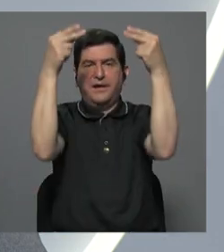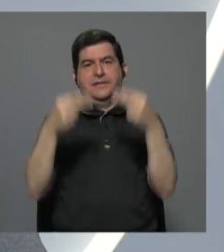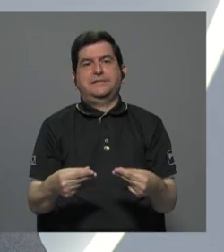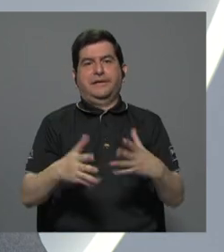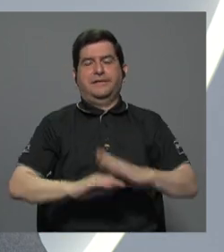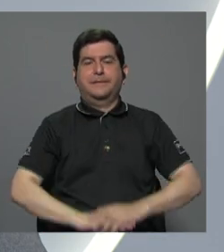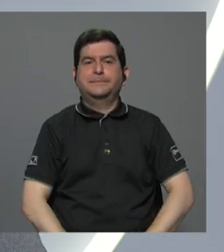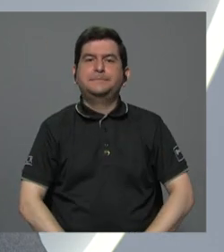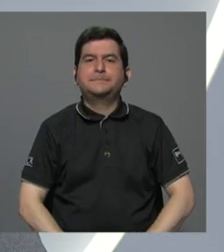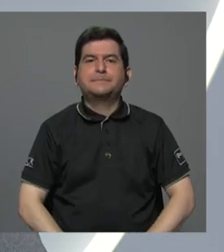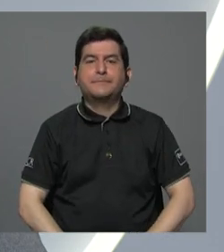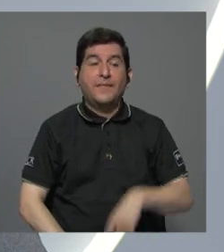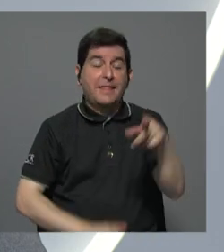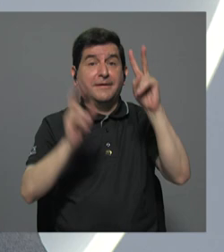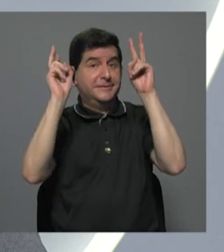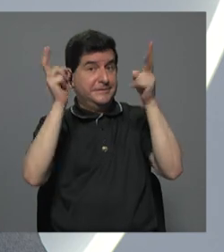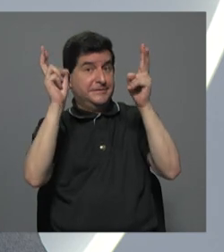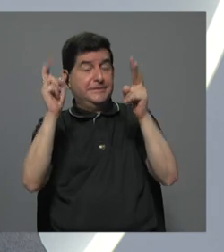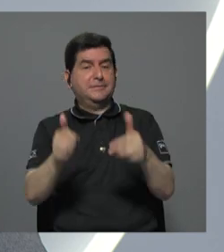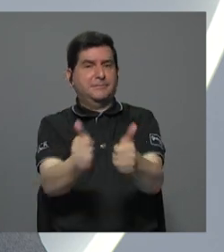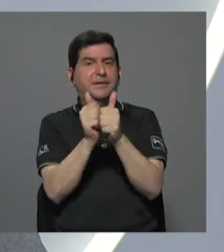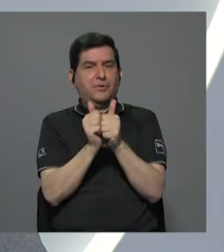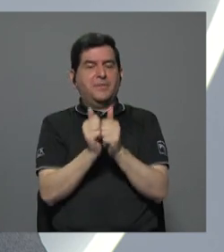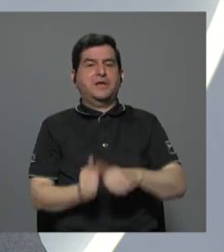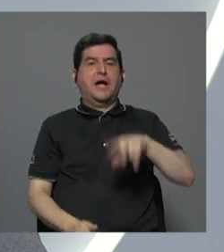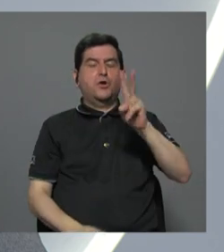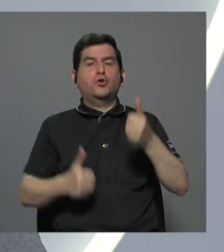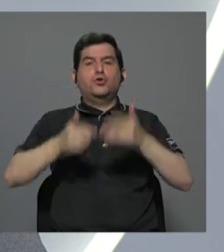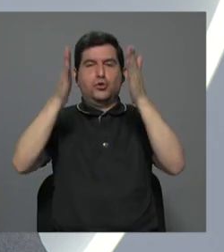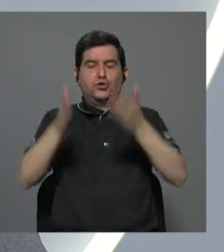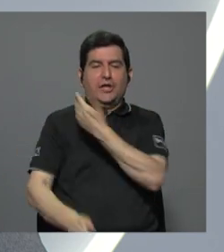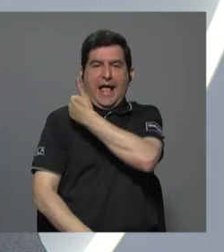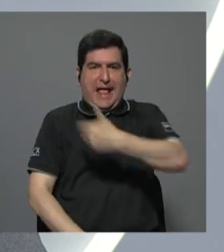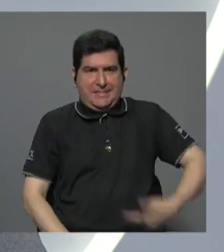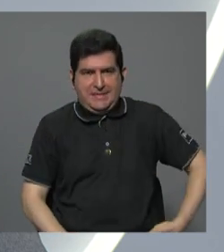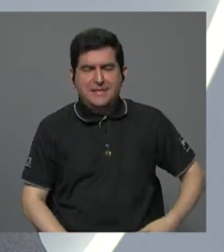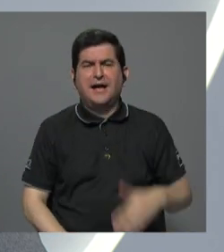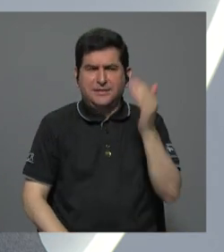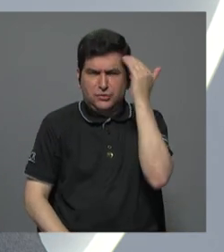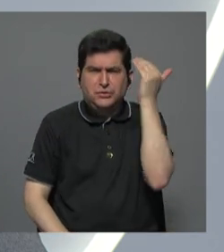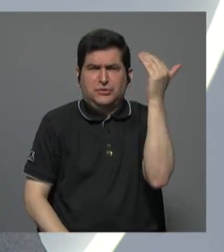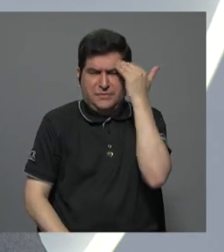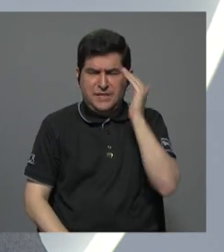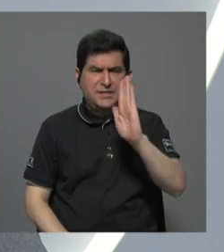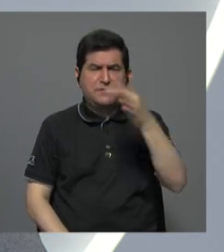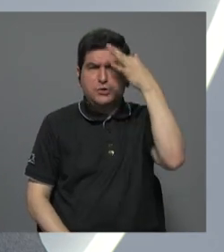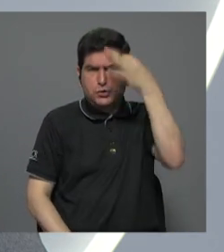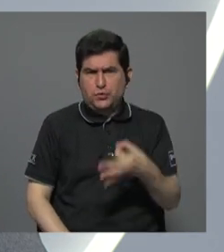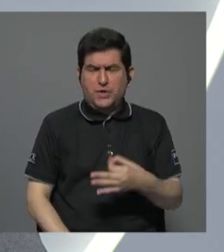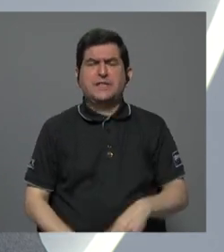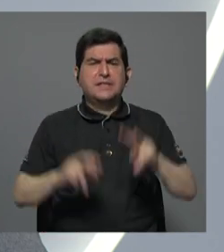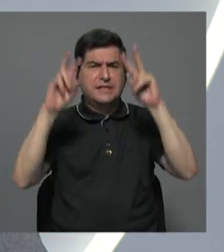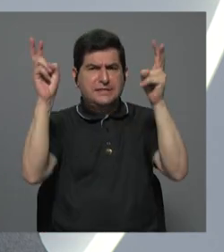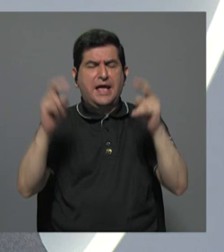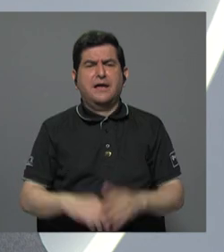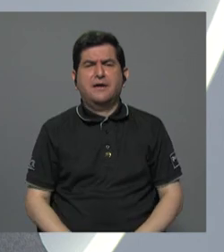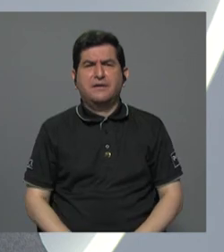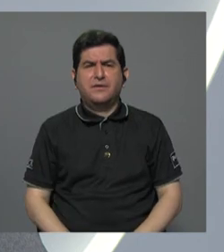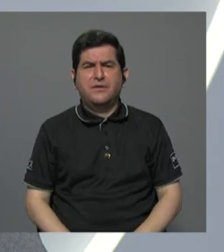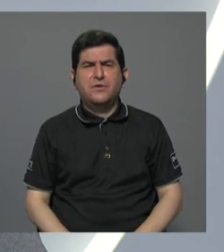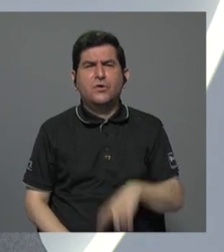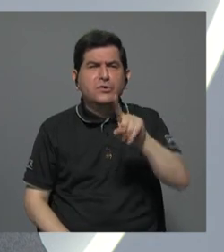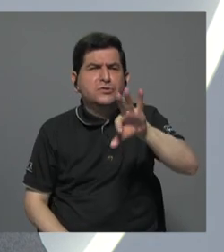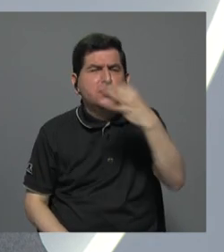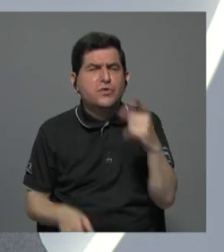bien sobre este tema hoy nos acompañan dos candidatos presidenciales para conocer sus posiciones sobre este tema y si alguna es de